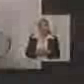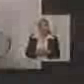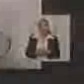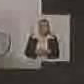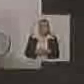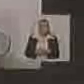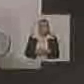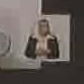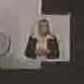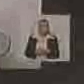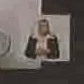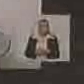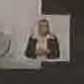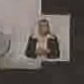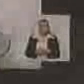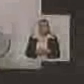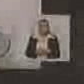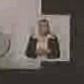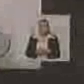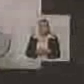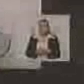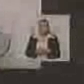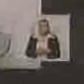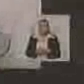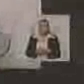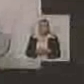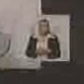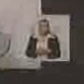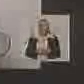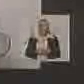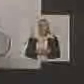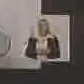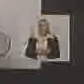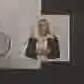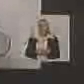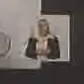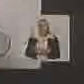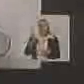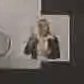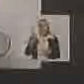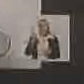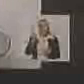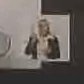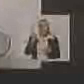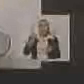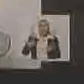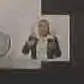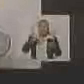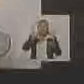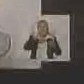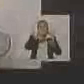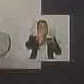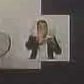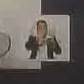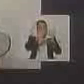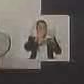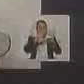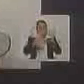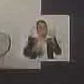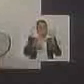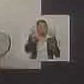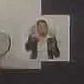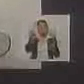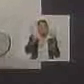como comentaba el señor González Sumal, el factor planilla que nosotros te vamos a pedir tu